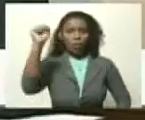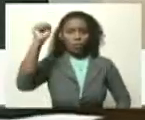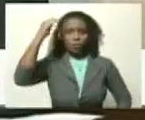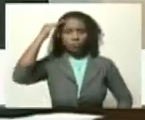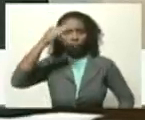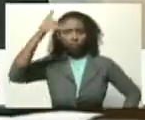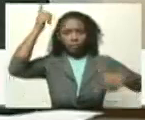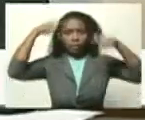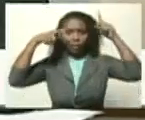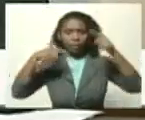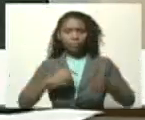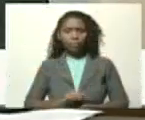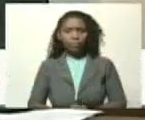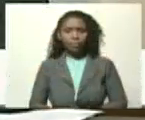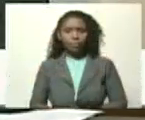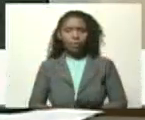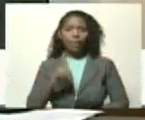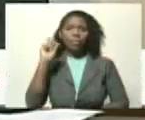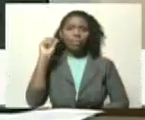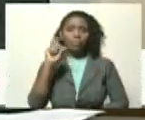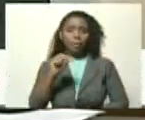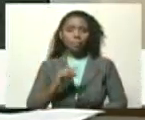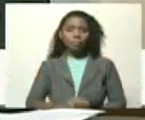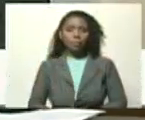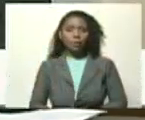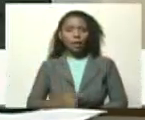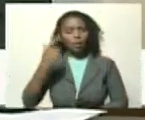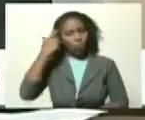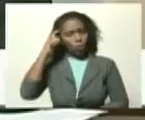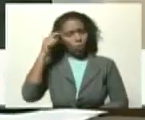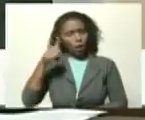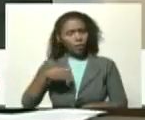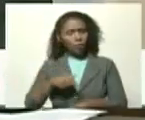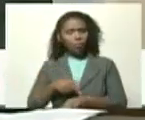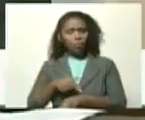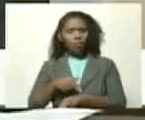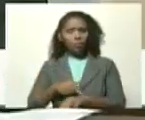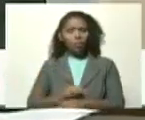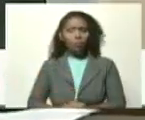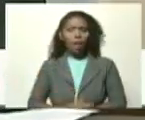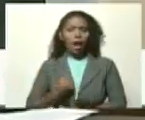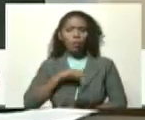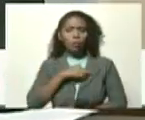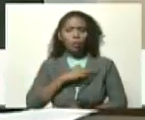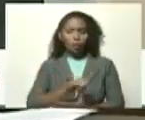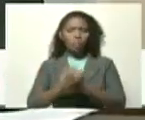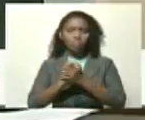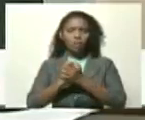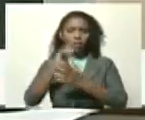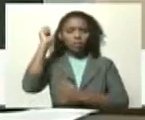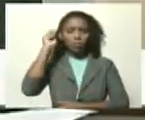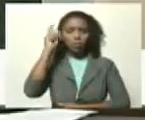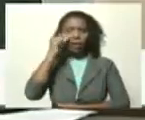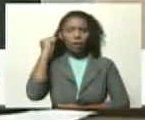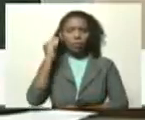Chávez, también recordando en este momento a nuestros compatriotas diputados que hoy no